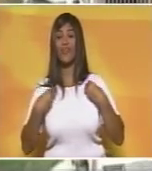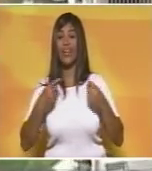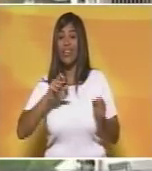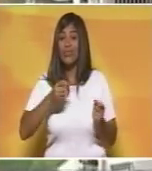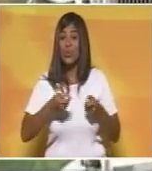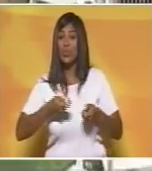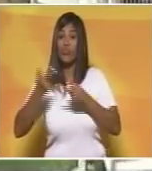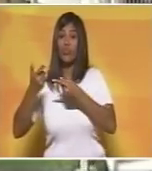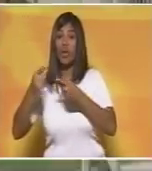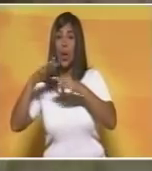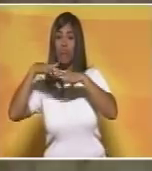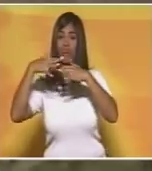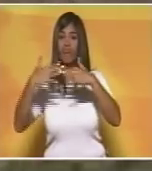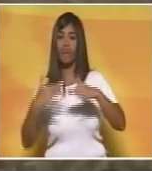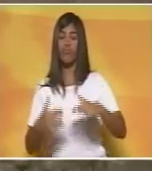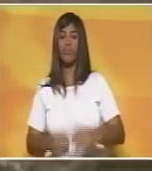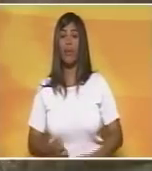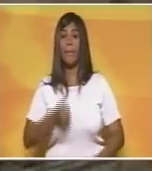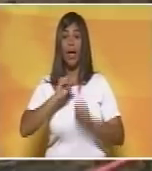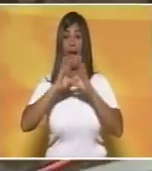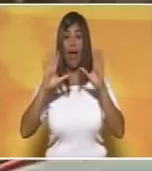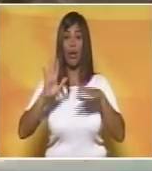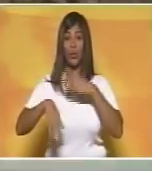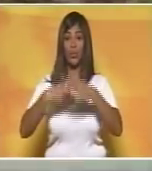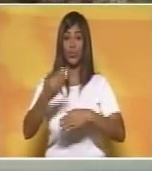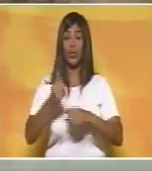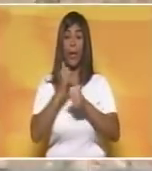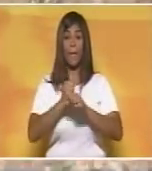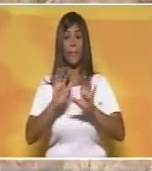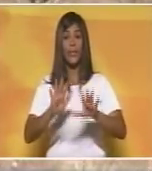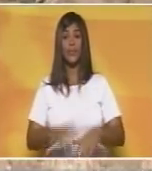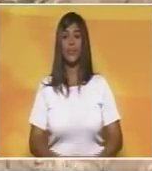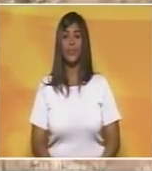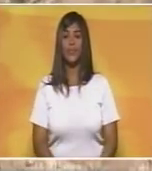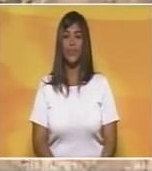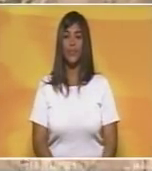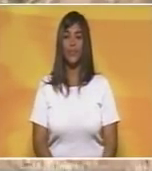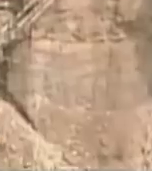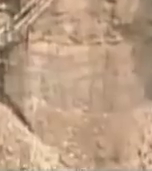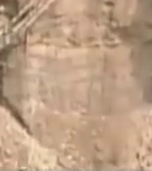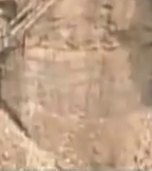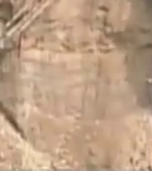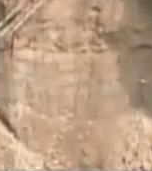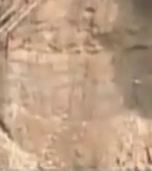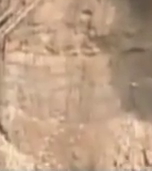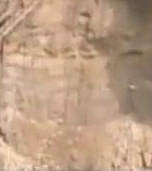por deslizamientos. Los detalles en tan solo minutos. Ya venimos.